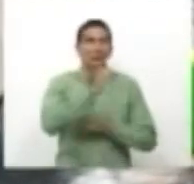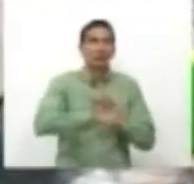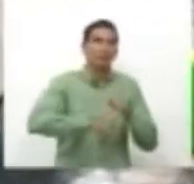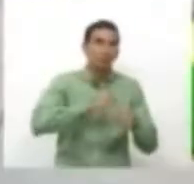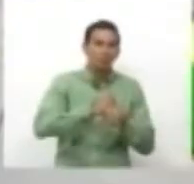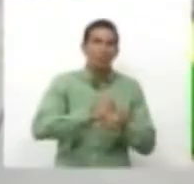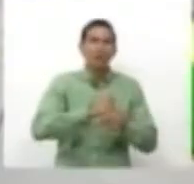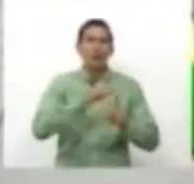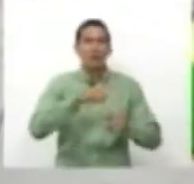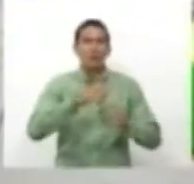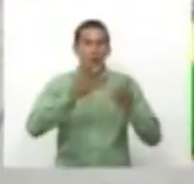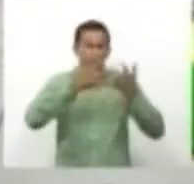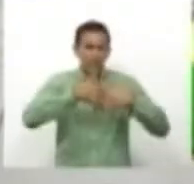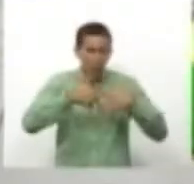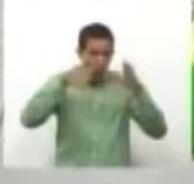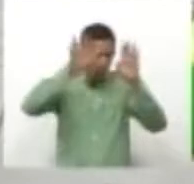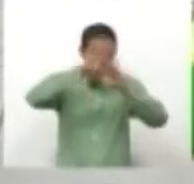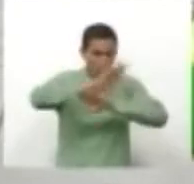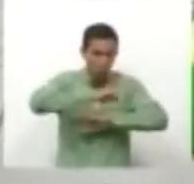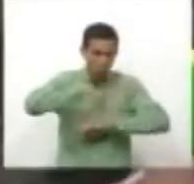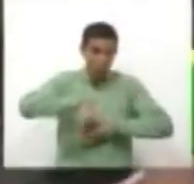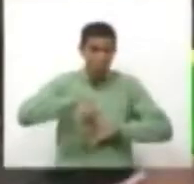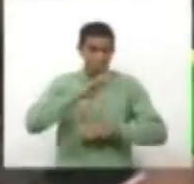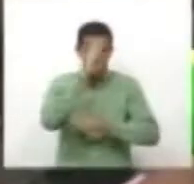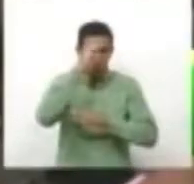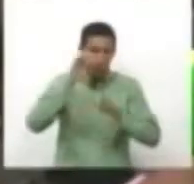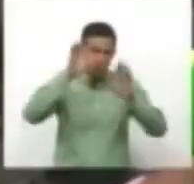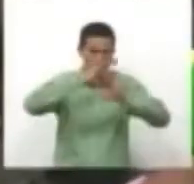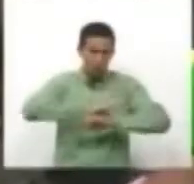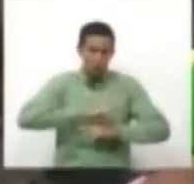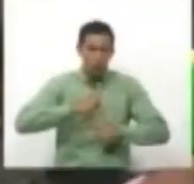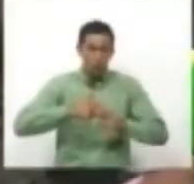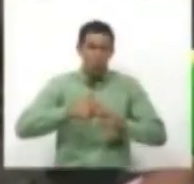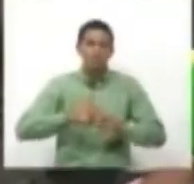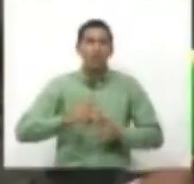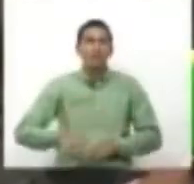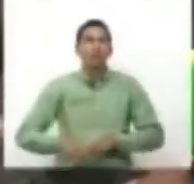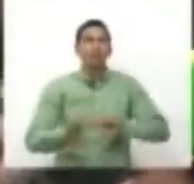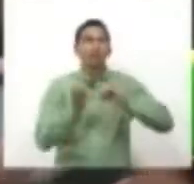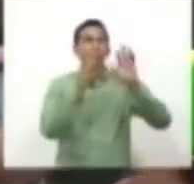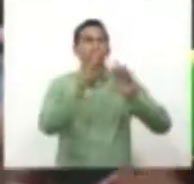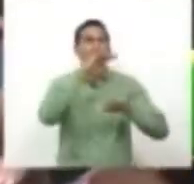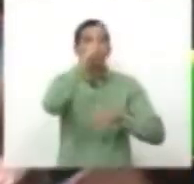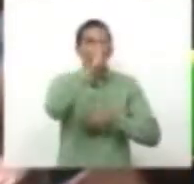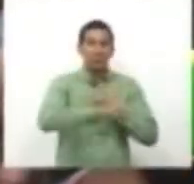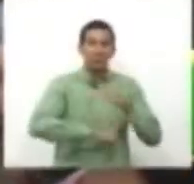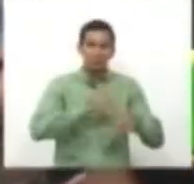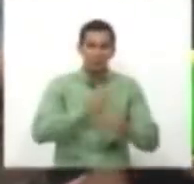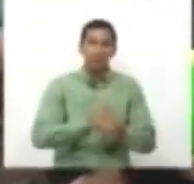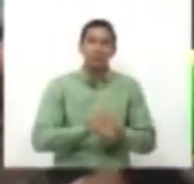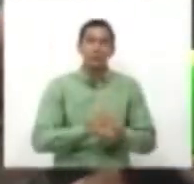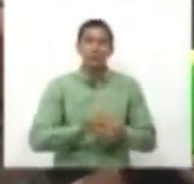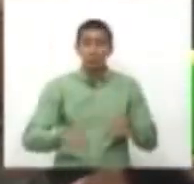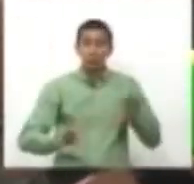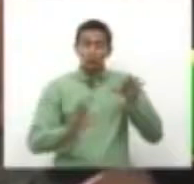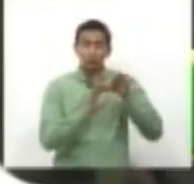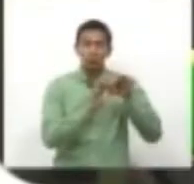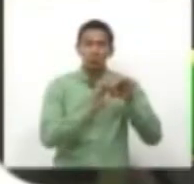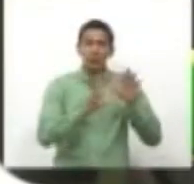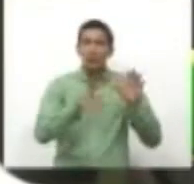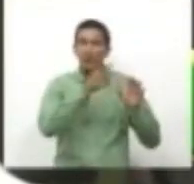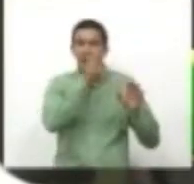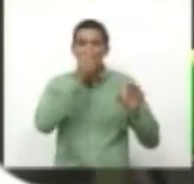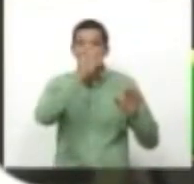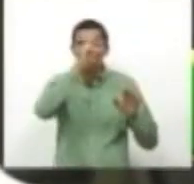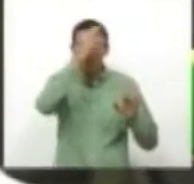empresas fachadas creadas en Colombia y en Europa. Tenía vínculos con el cartel mexicano de los Zetas y se